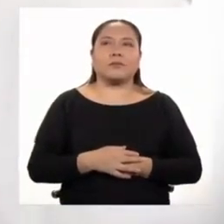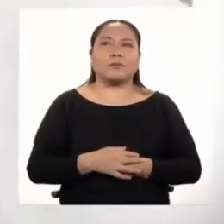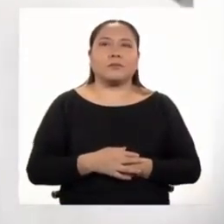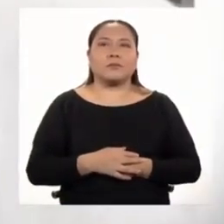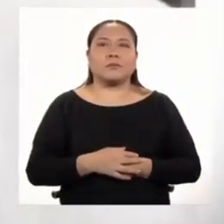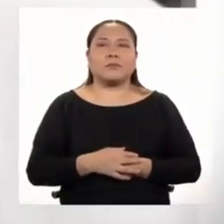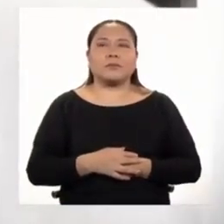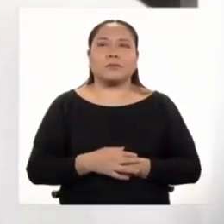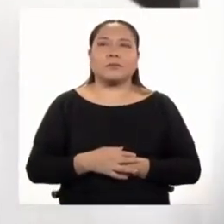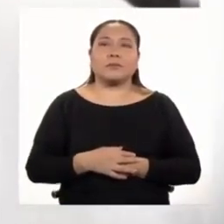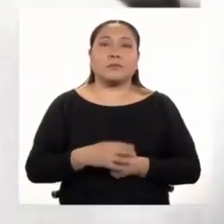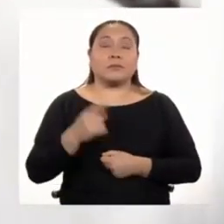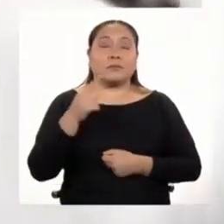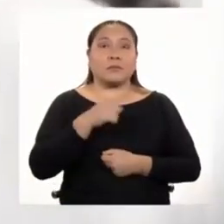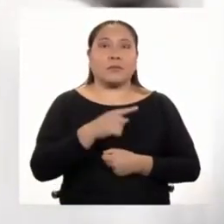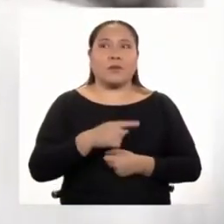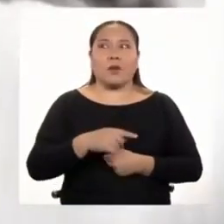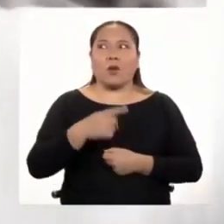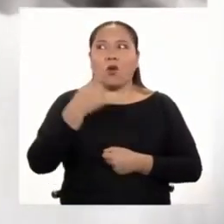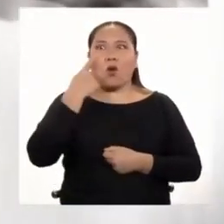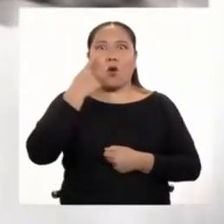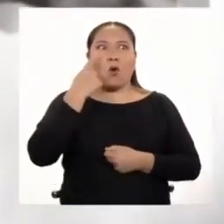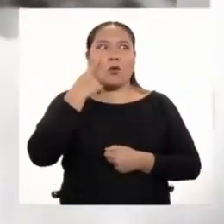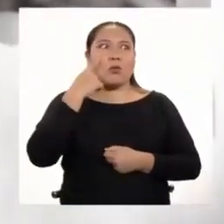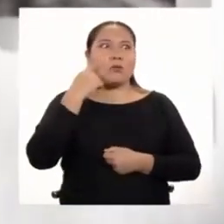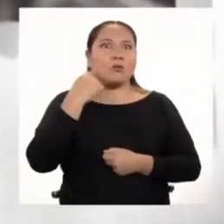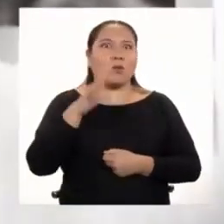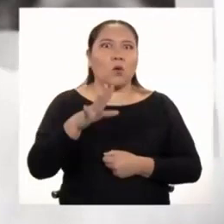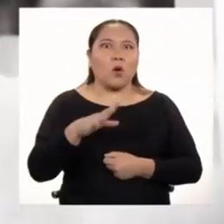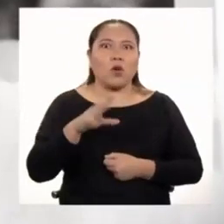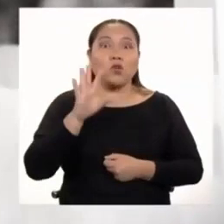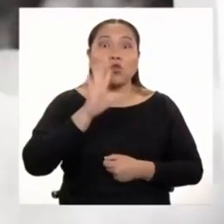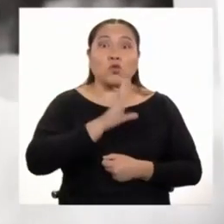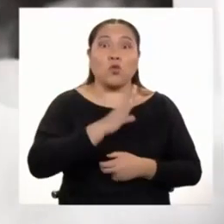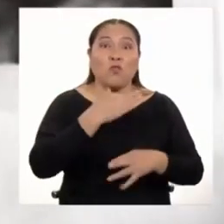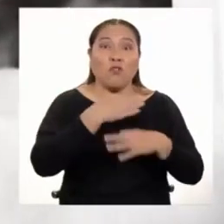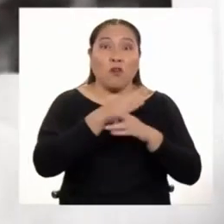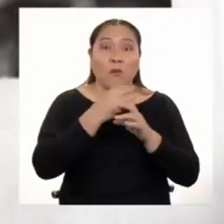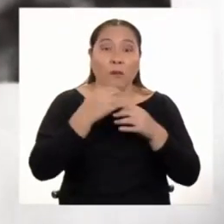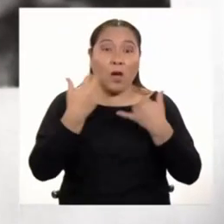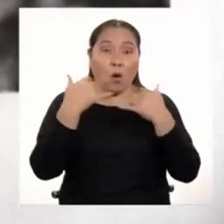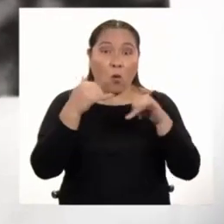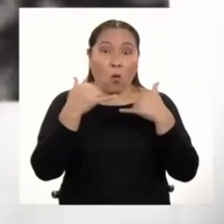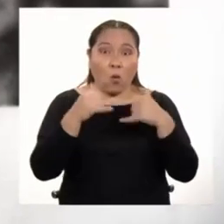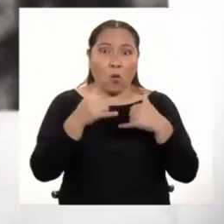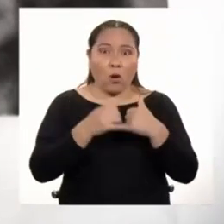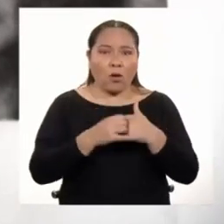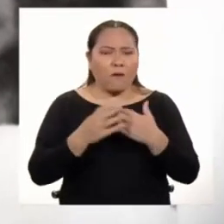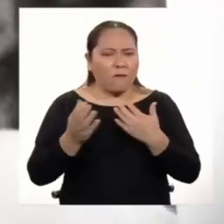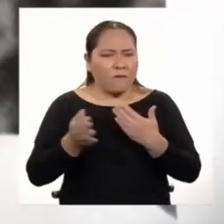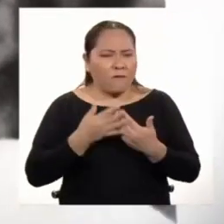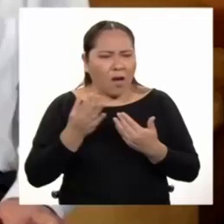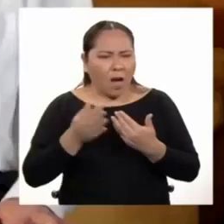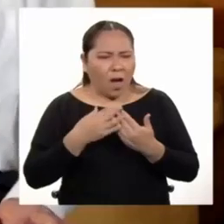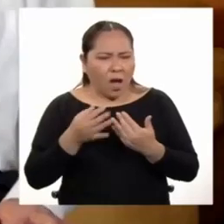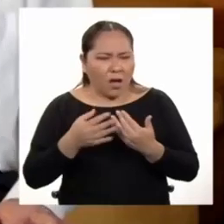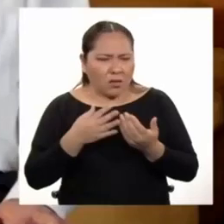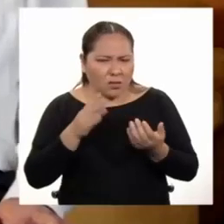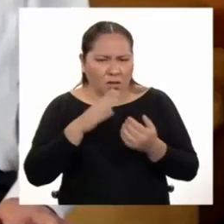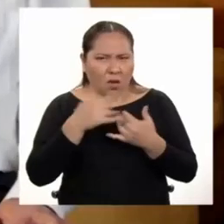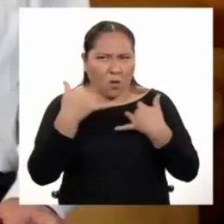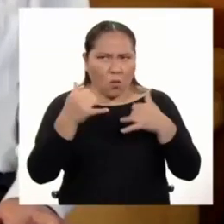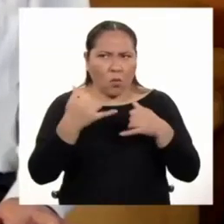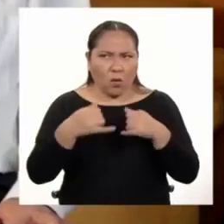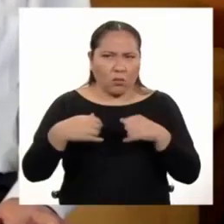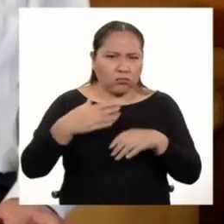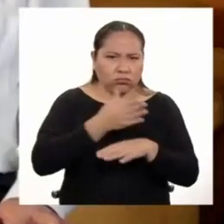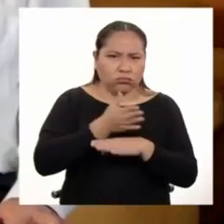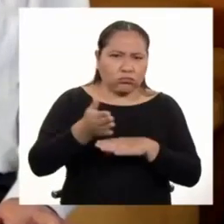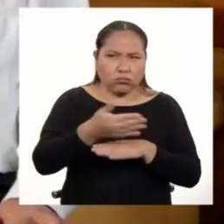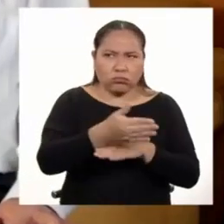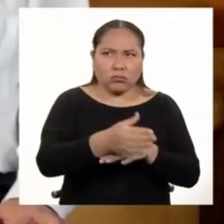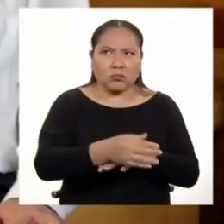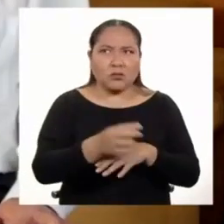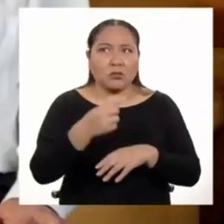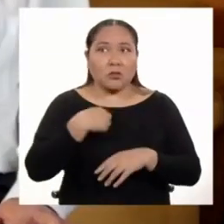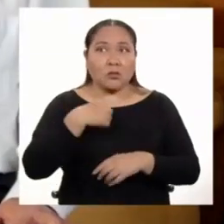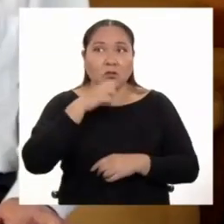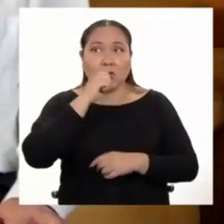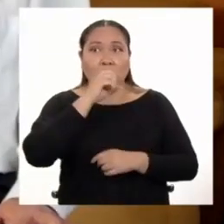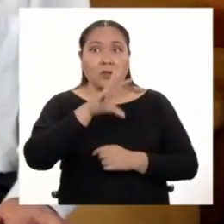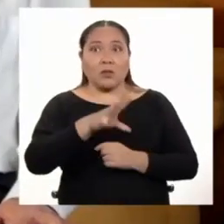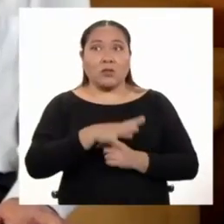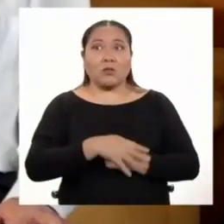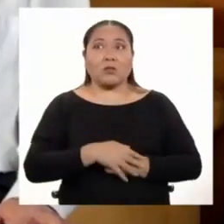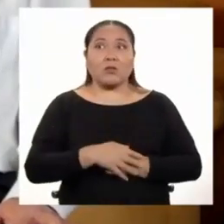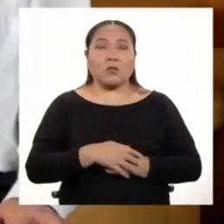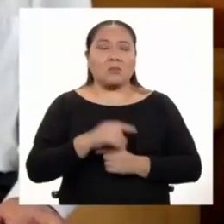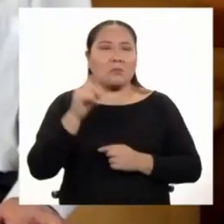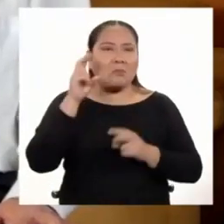Era mi ídolo, ¿no? El fútbol, la forma en que jugaba el fútbol me parecía tan simple, tan sencilla que yo siempre he dicho, ¿no? El que me